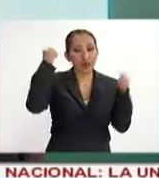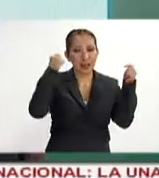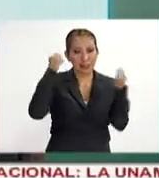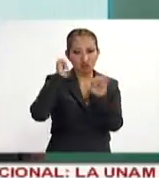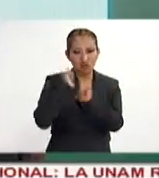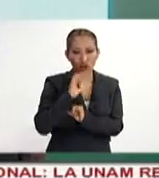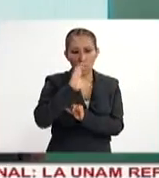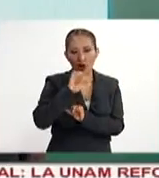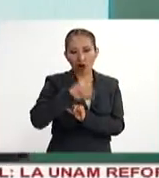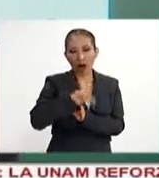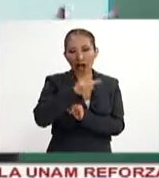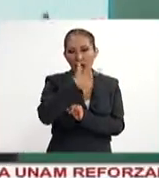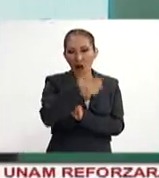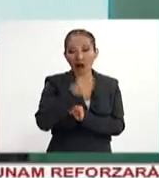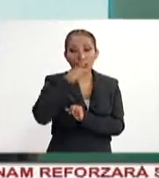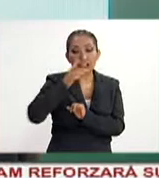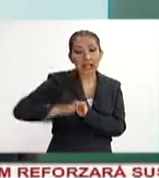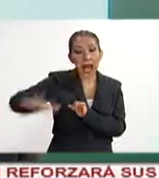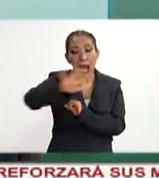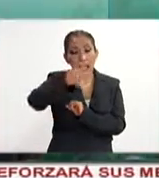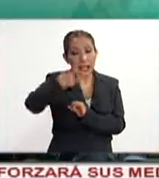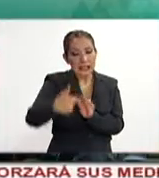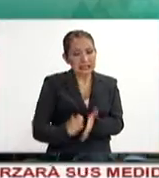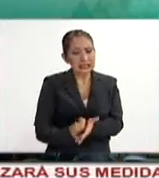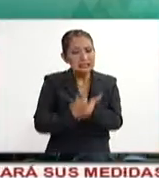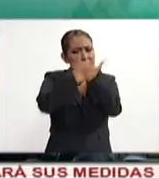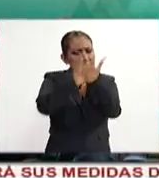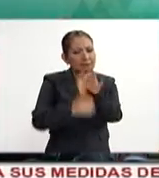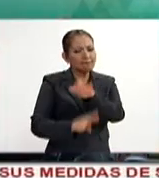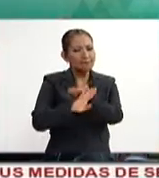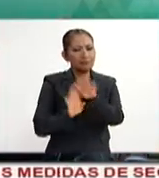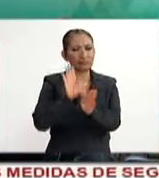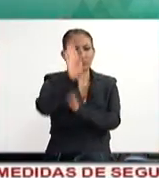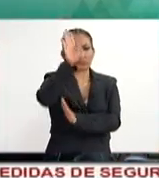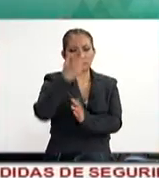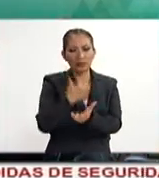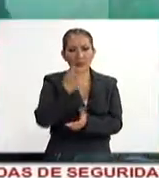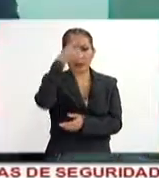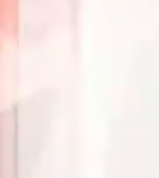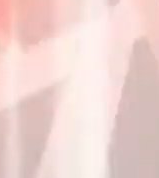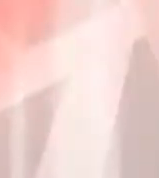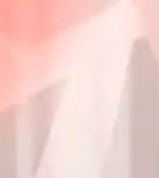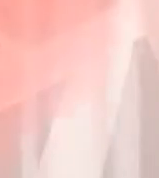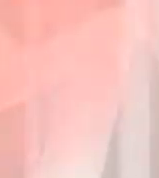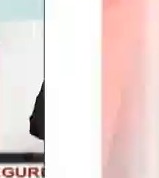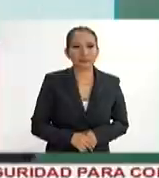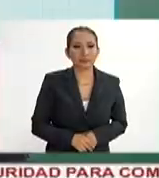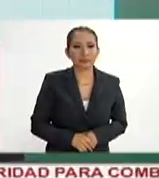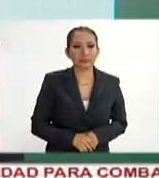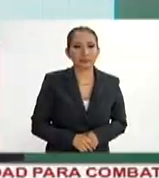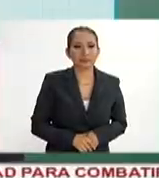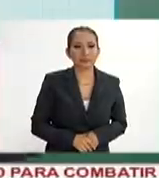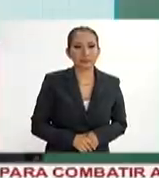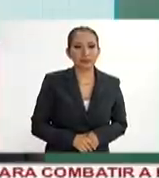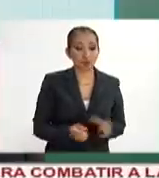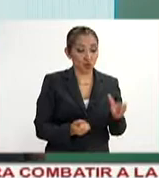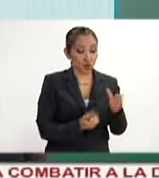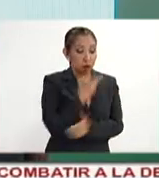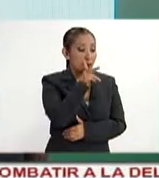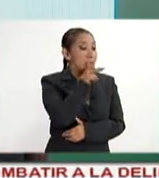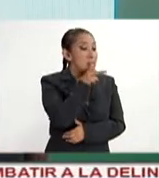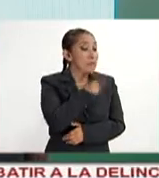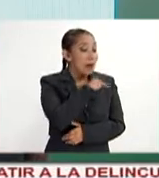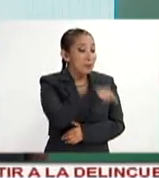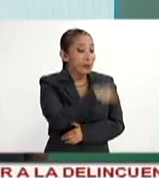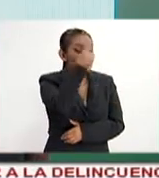la CONAGO, dijo que este sector será un pilar de la economía nacional. Es el nuevo Pemex